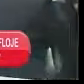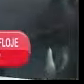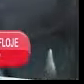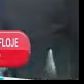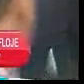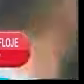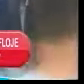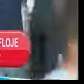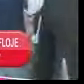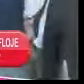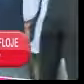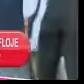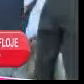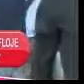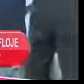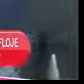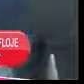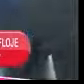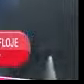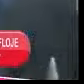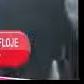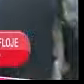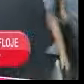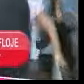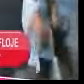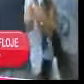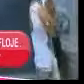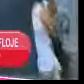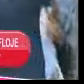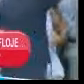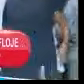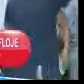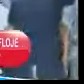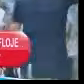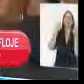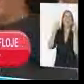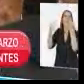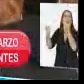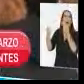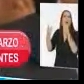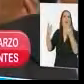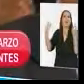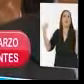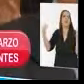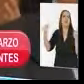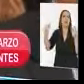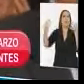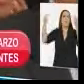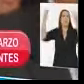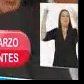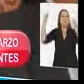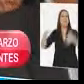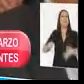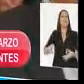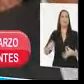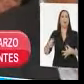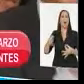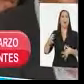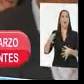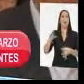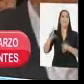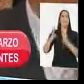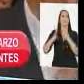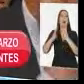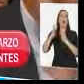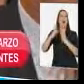no tenemos hoy los resultados que ellos mismos nos anunciaron. Se generó una expectativa demasiado grande sobre el segundo semestre, estamos empezando